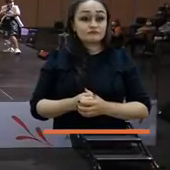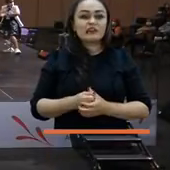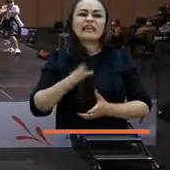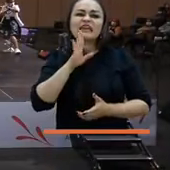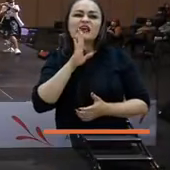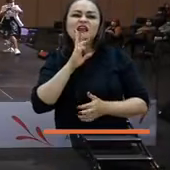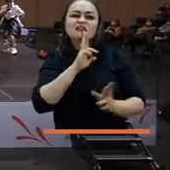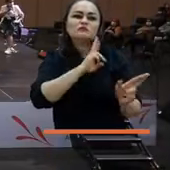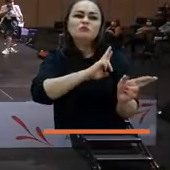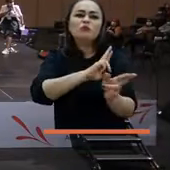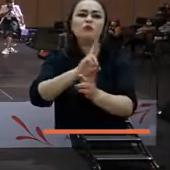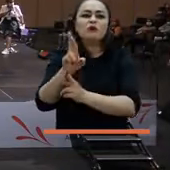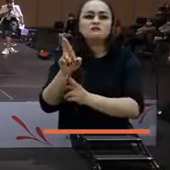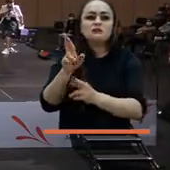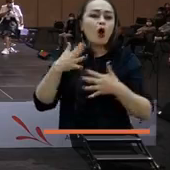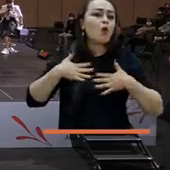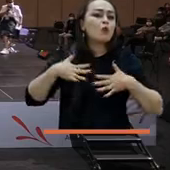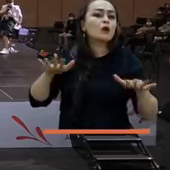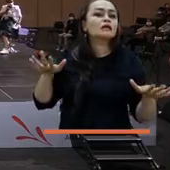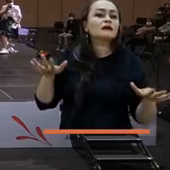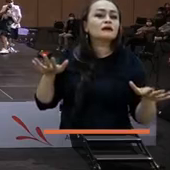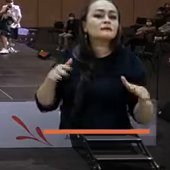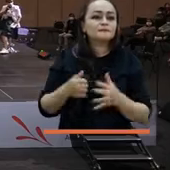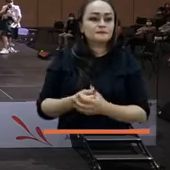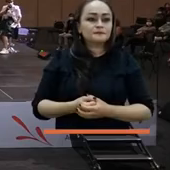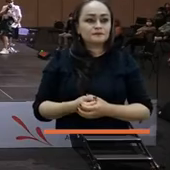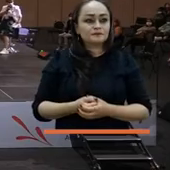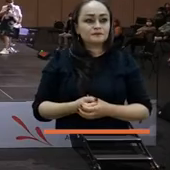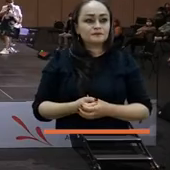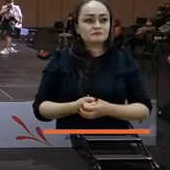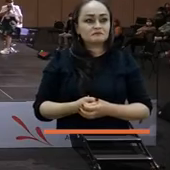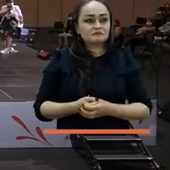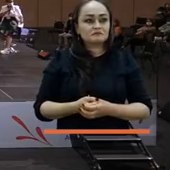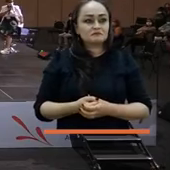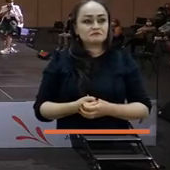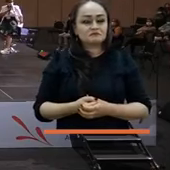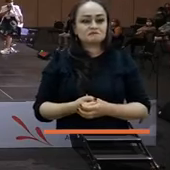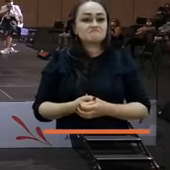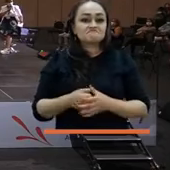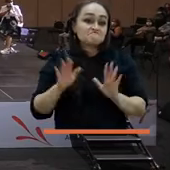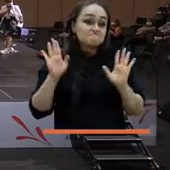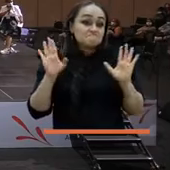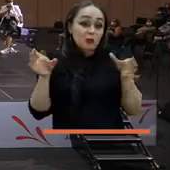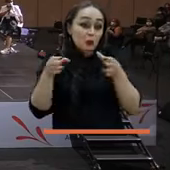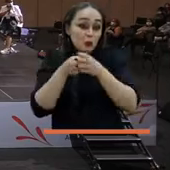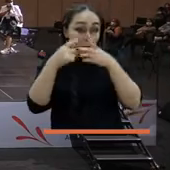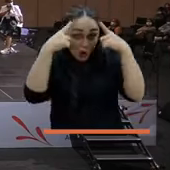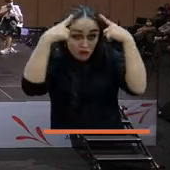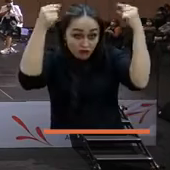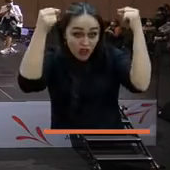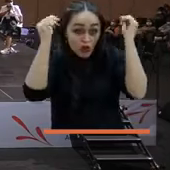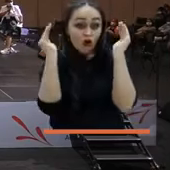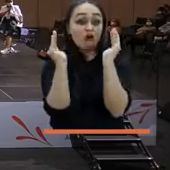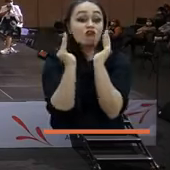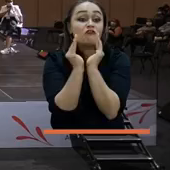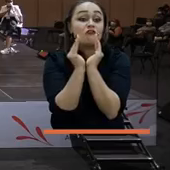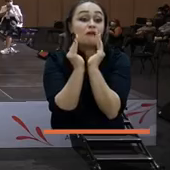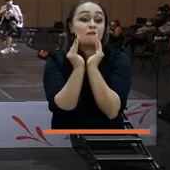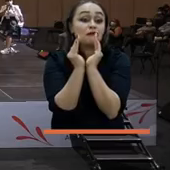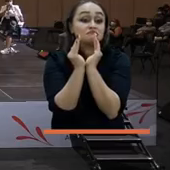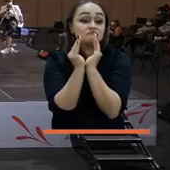responda o quien quiera básicamente sería como confiar con fama